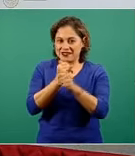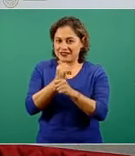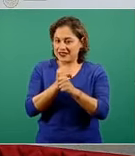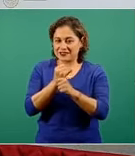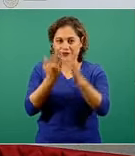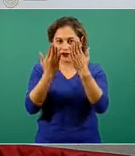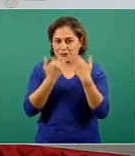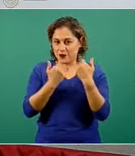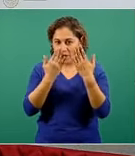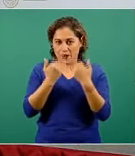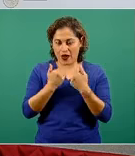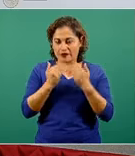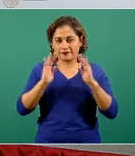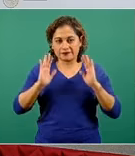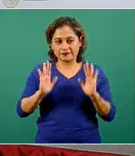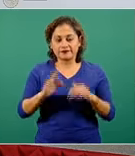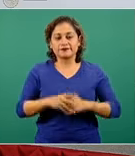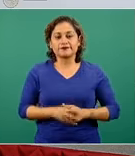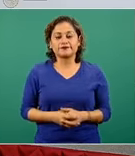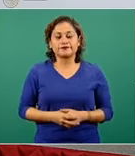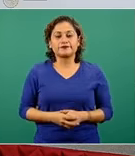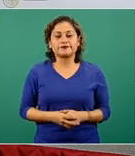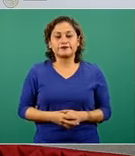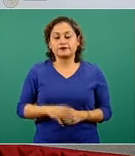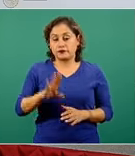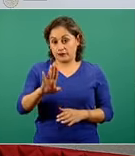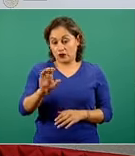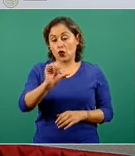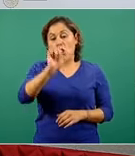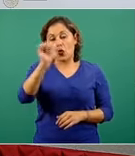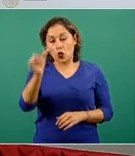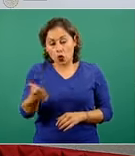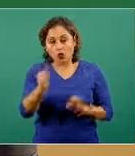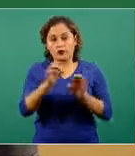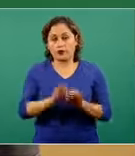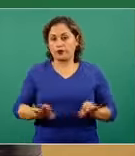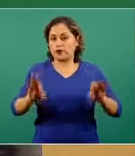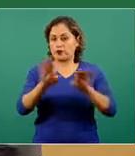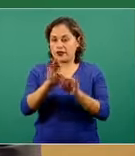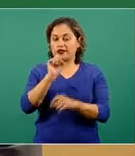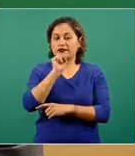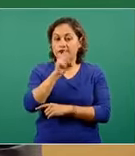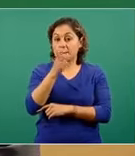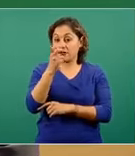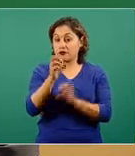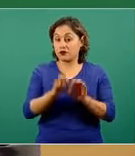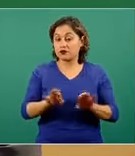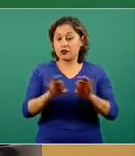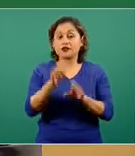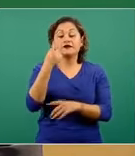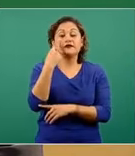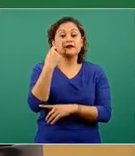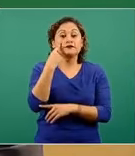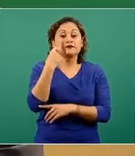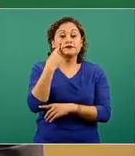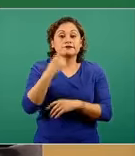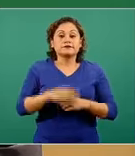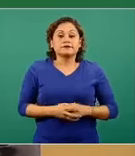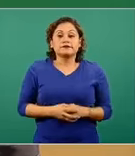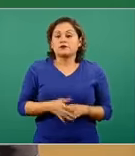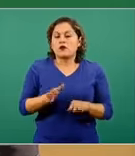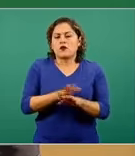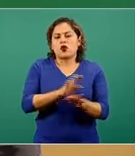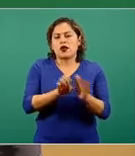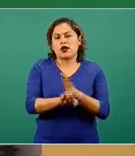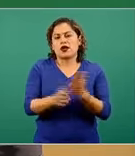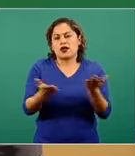la recuperación. Otro punto importante más, y que todavía sería más relevante, poder demostrar que si yo utilizo